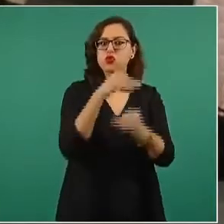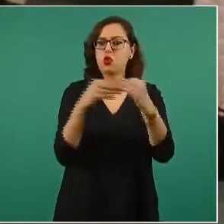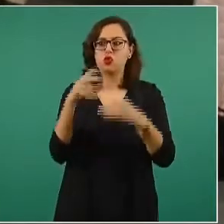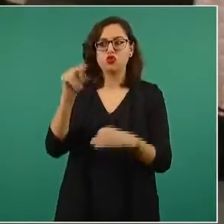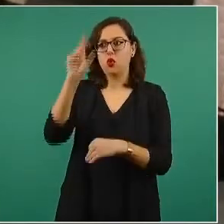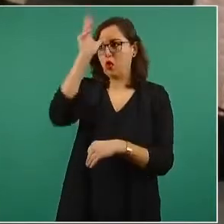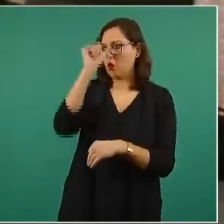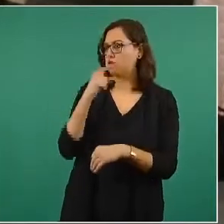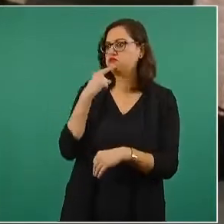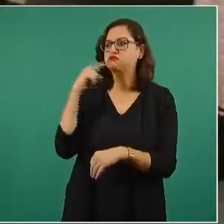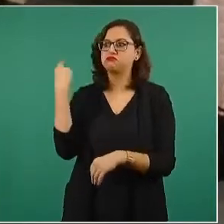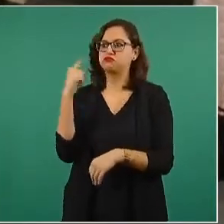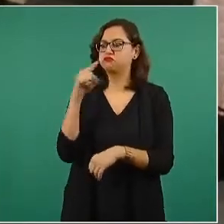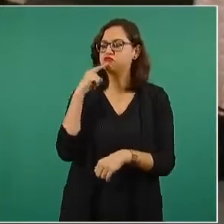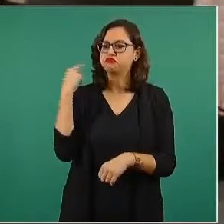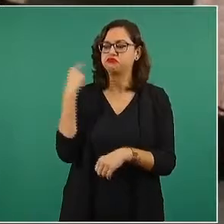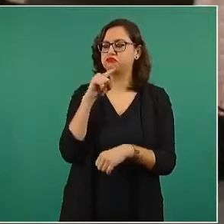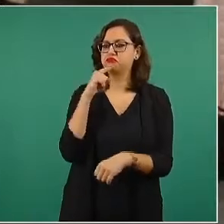siglo pasado.